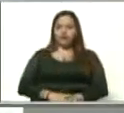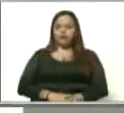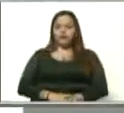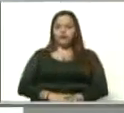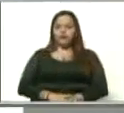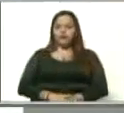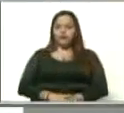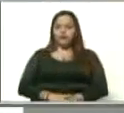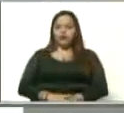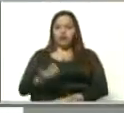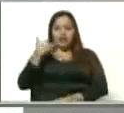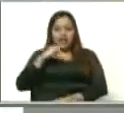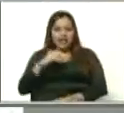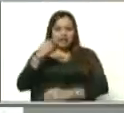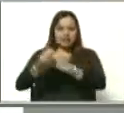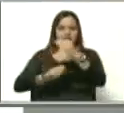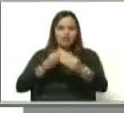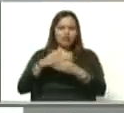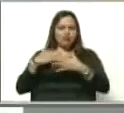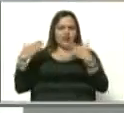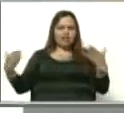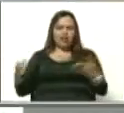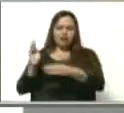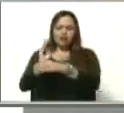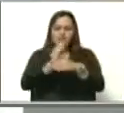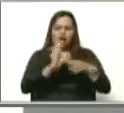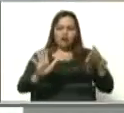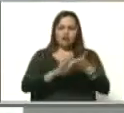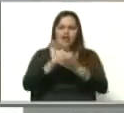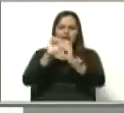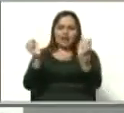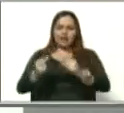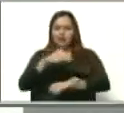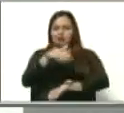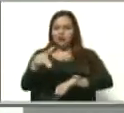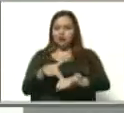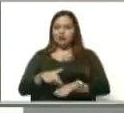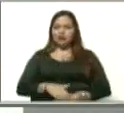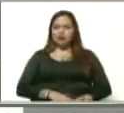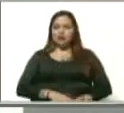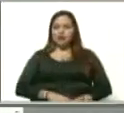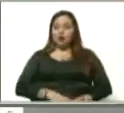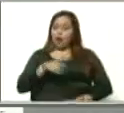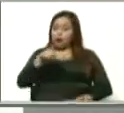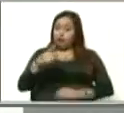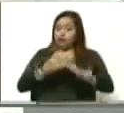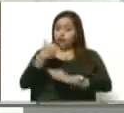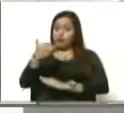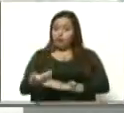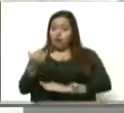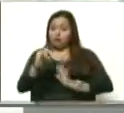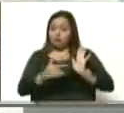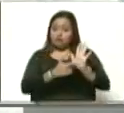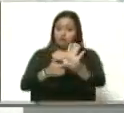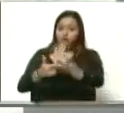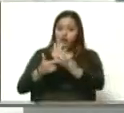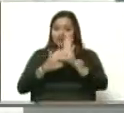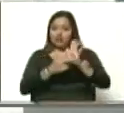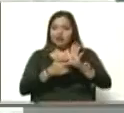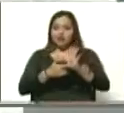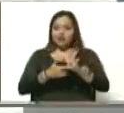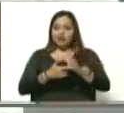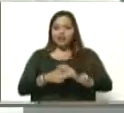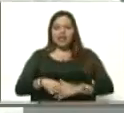quien definitivamente se ha convertido en el gran protector del artista nacional. Este es un proyecto que visibiliza precisamente